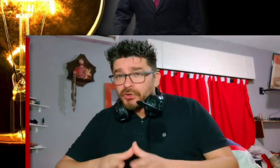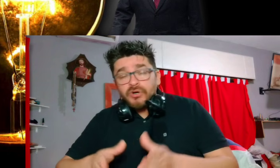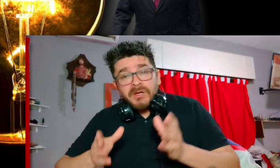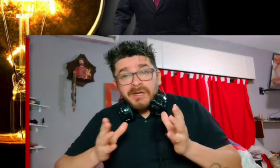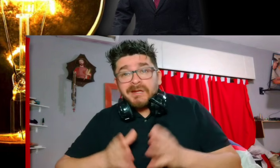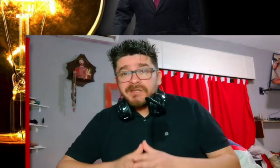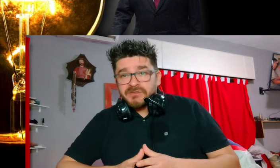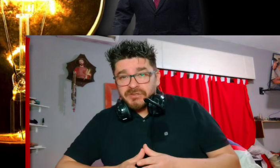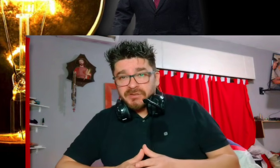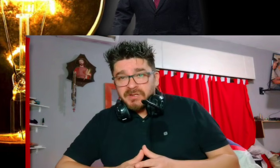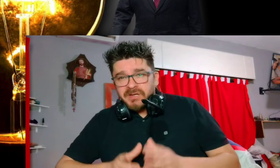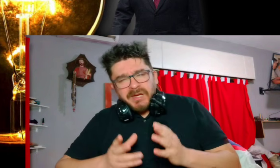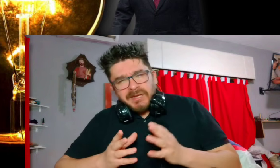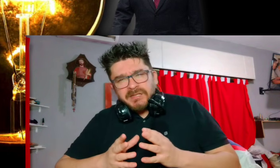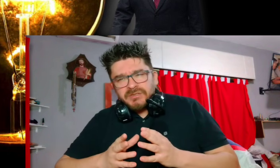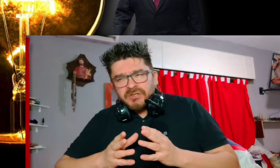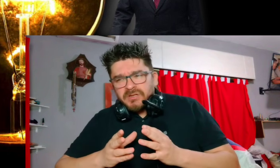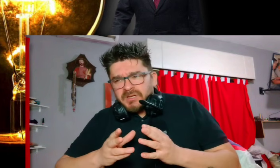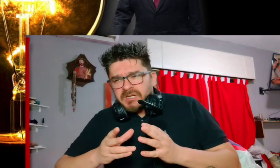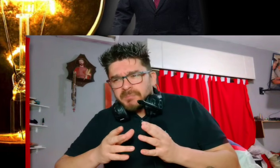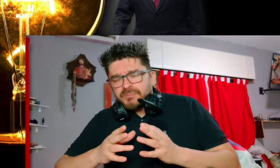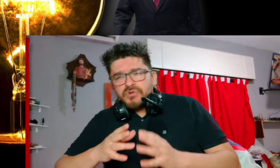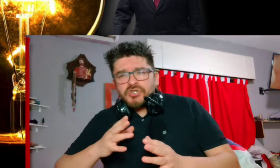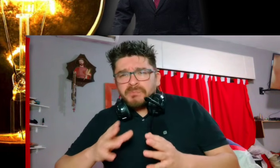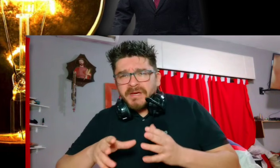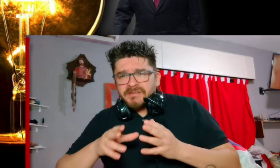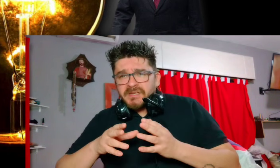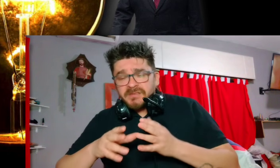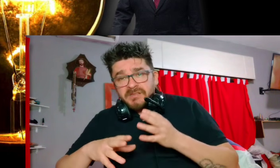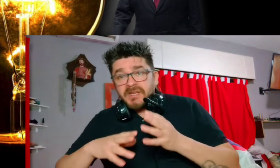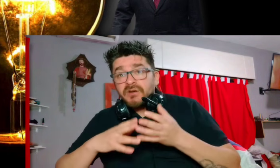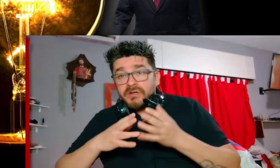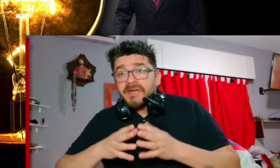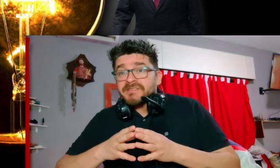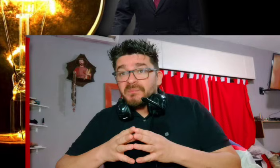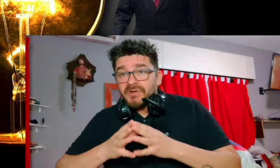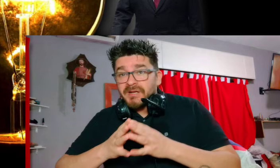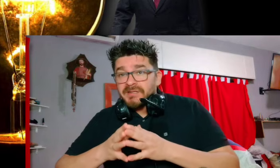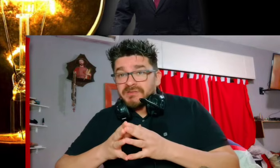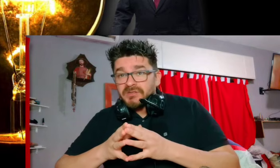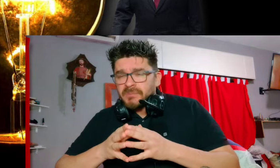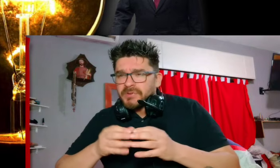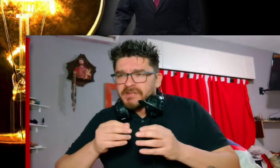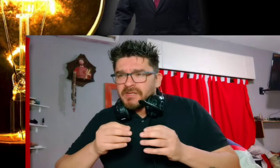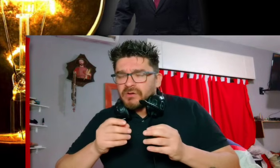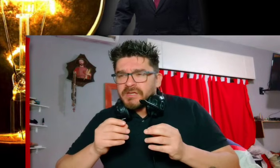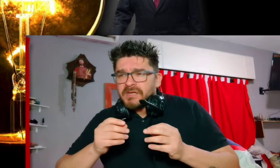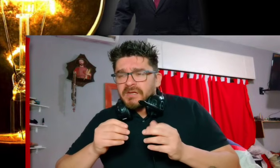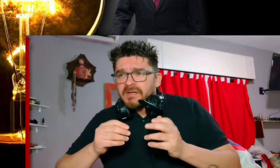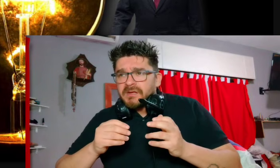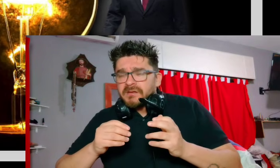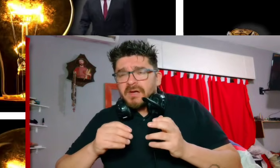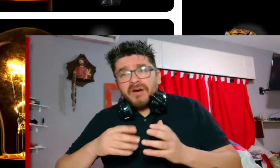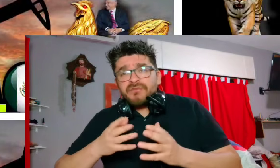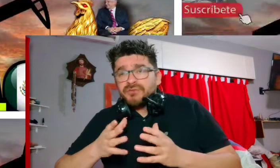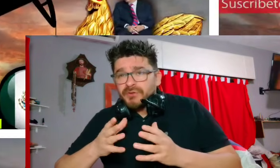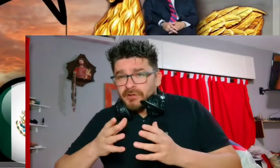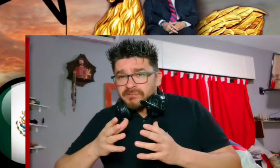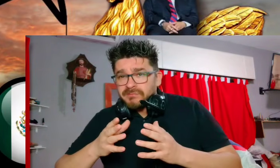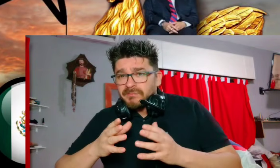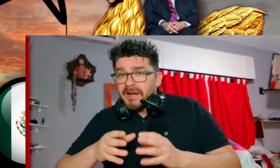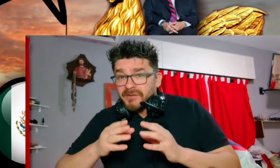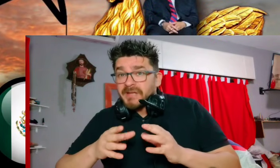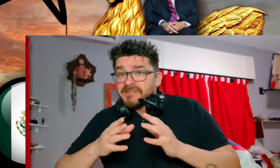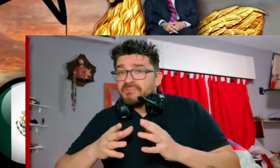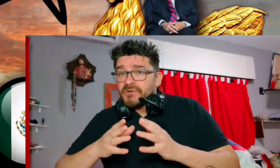oro blanco, ¿no? El litio. El litio que muchos países se enloquecen por el litio, ¿no? Porque es algo que a